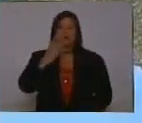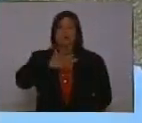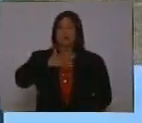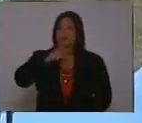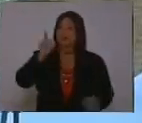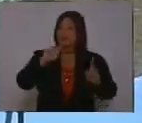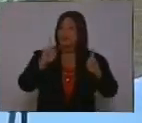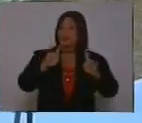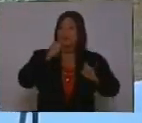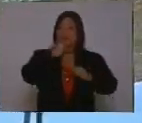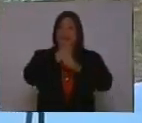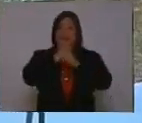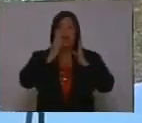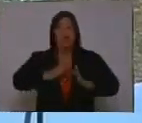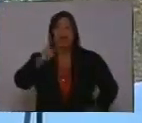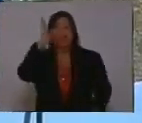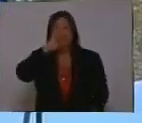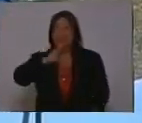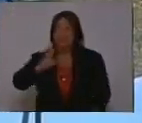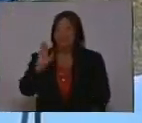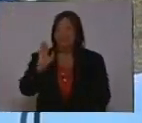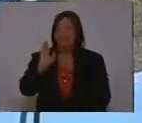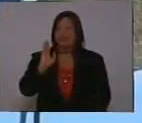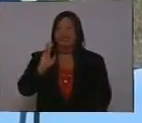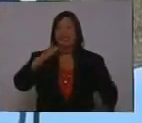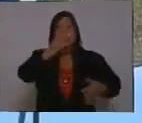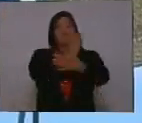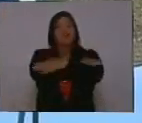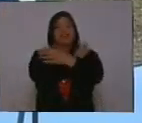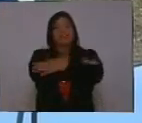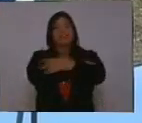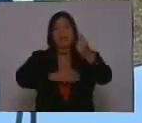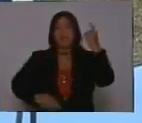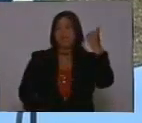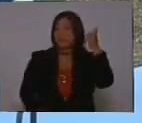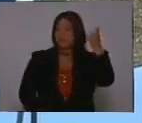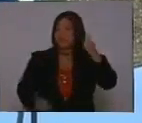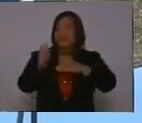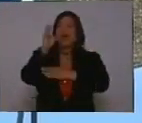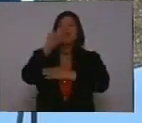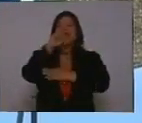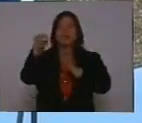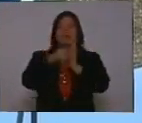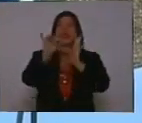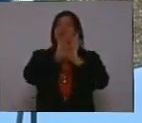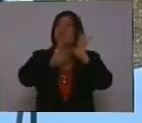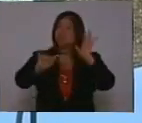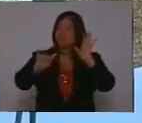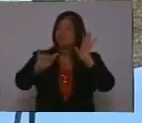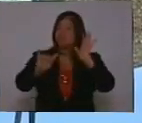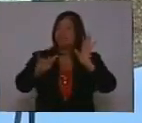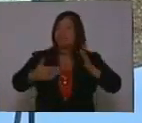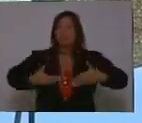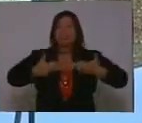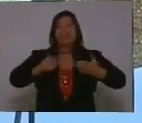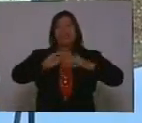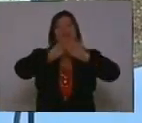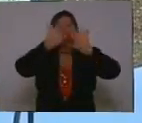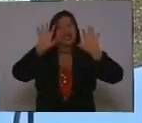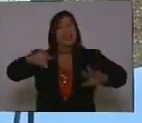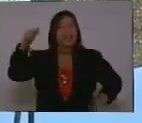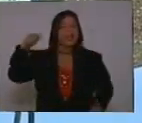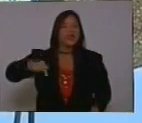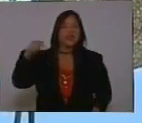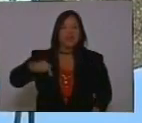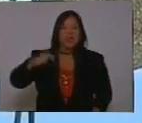de la clase trabajadora de Brasil. Y para felicitar primeramente la Asamblea Constituyente, quiero dejar claro aquí que